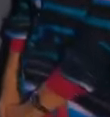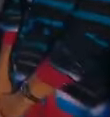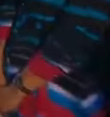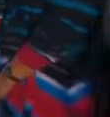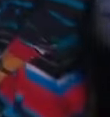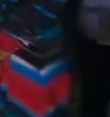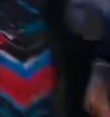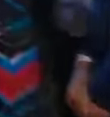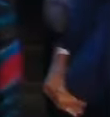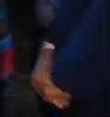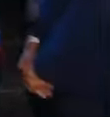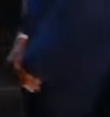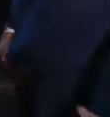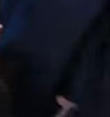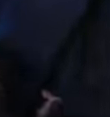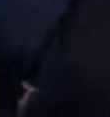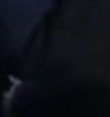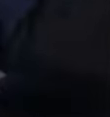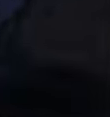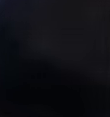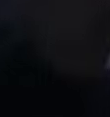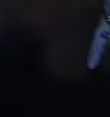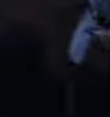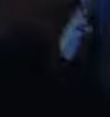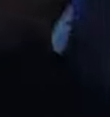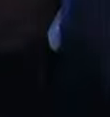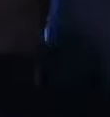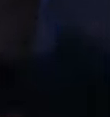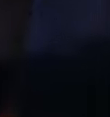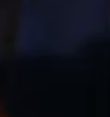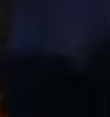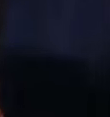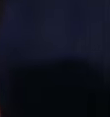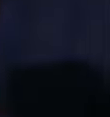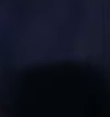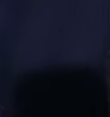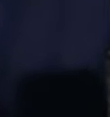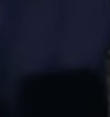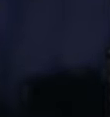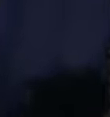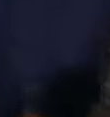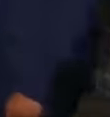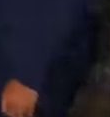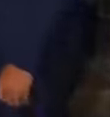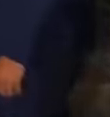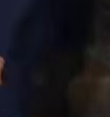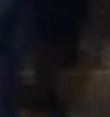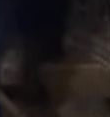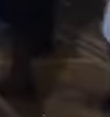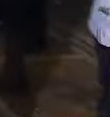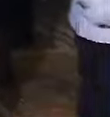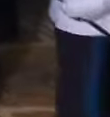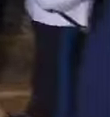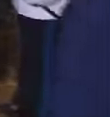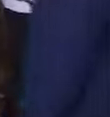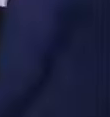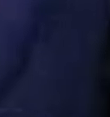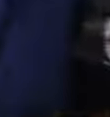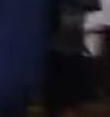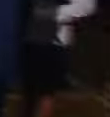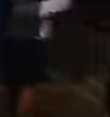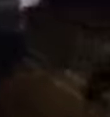senadores y senadoras Anabel Fernández Sagasti, Norma Durango, Norberto Mirávila, Gladys González y Esteban Burlich,